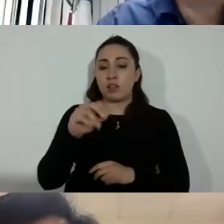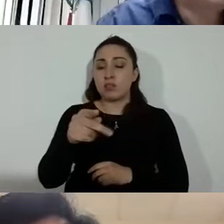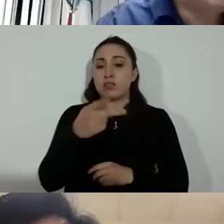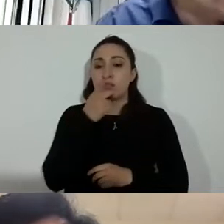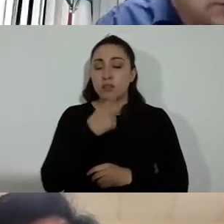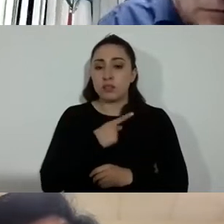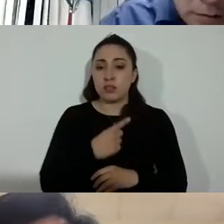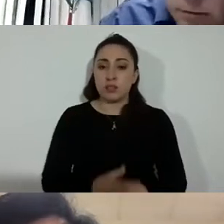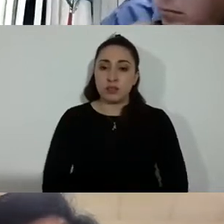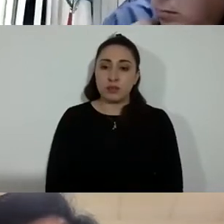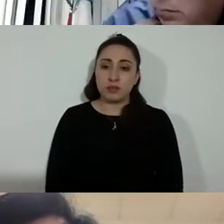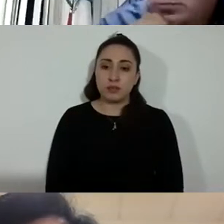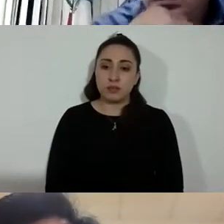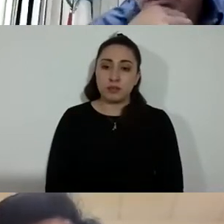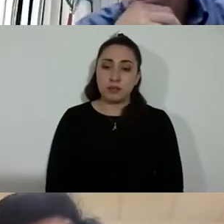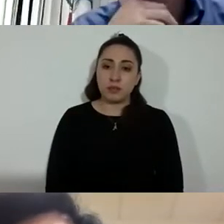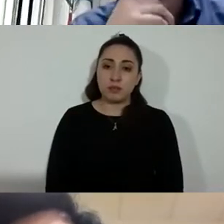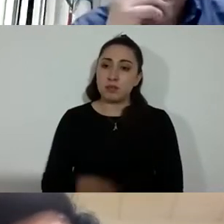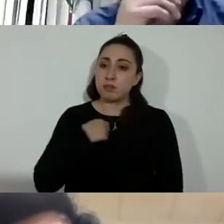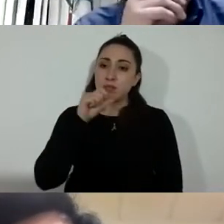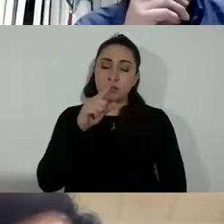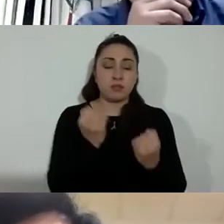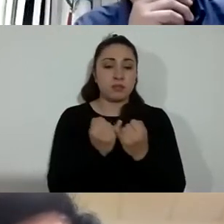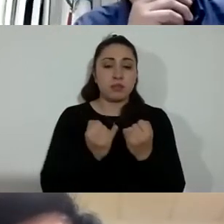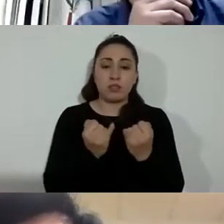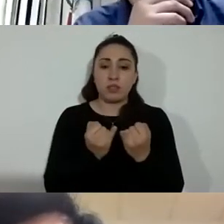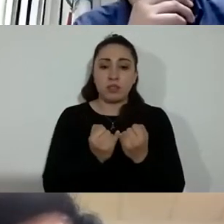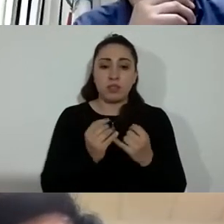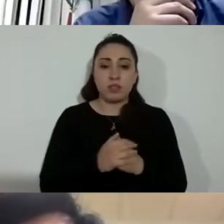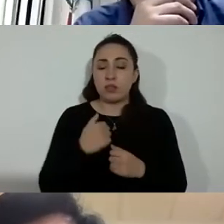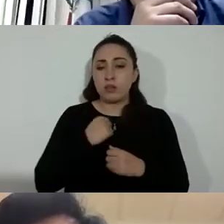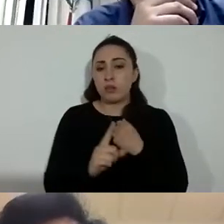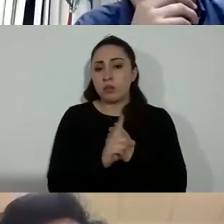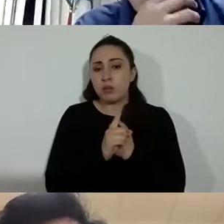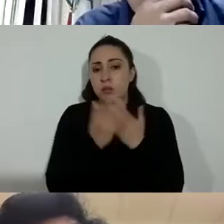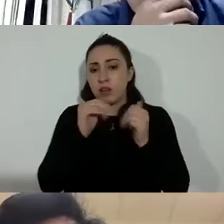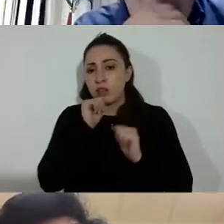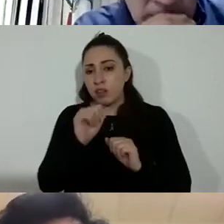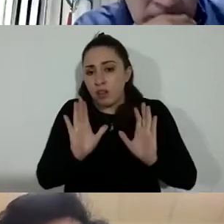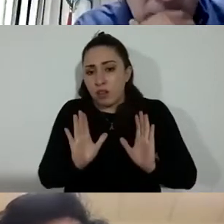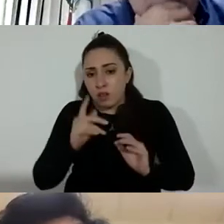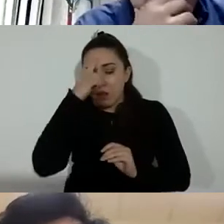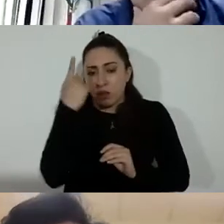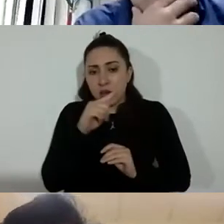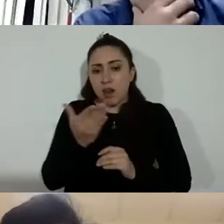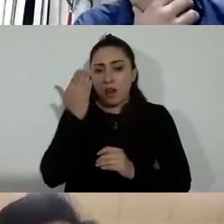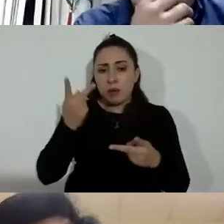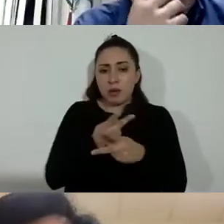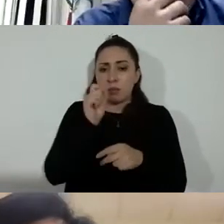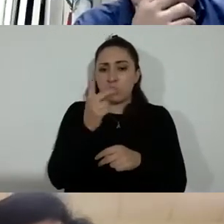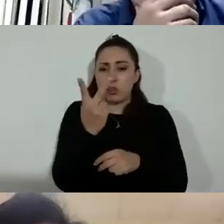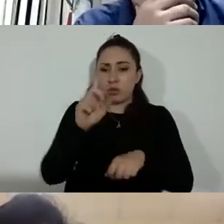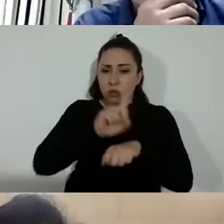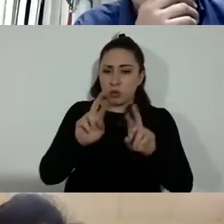Gracias, presidente. Y de igual forma manifestar que tampoco tengamos ningún inconveniente en que se lleve como lo propone la diputada